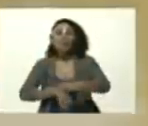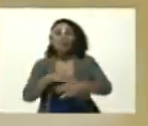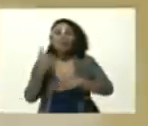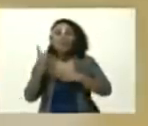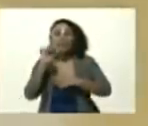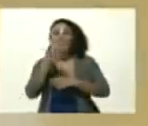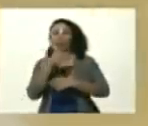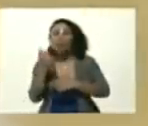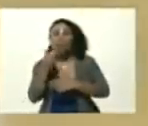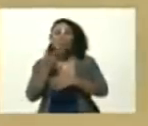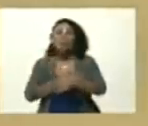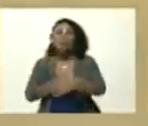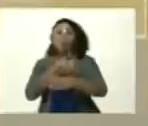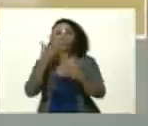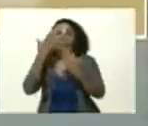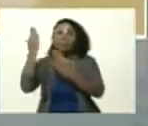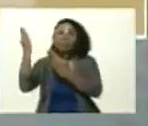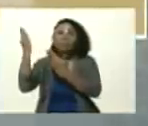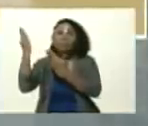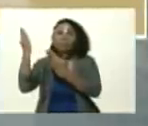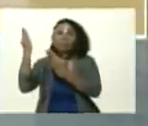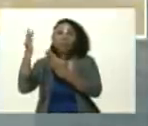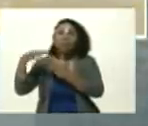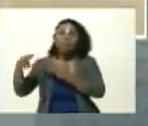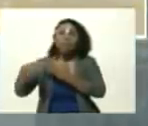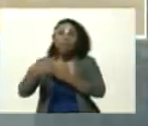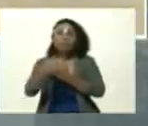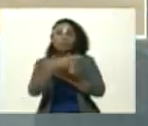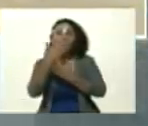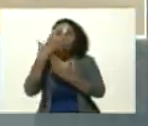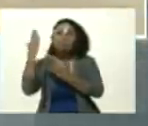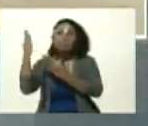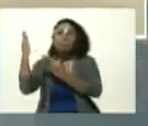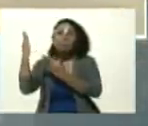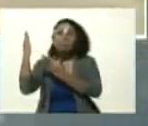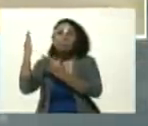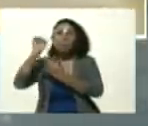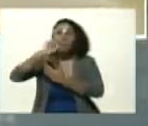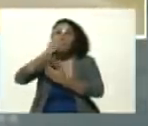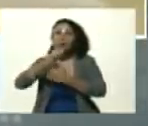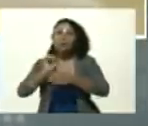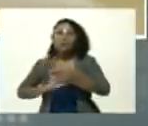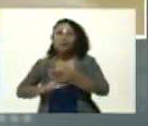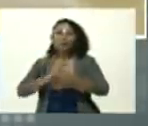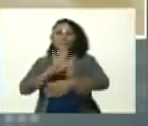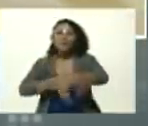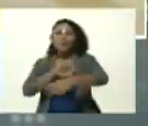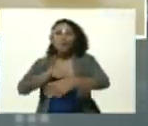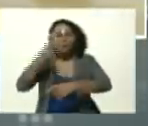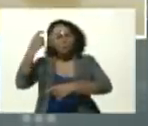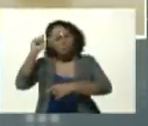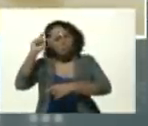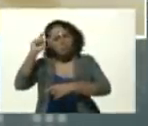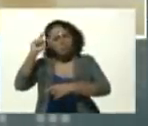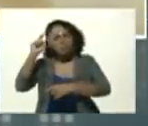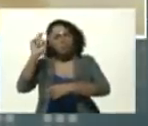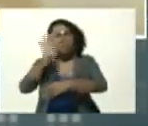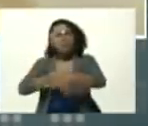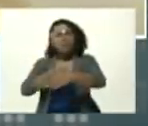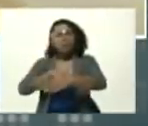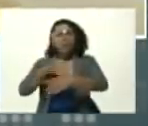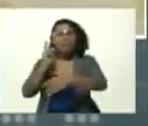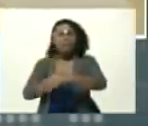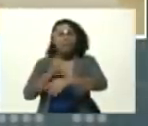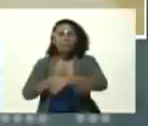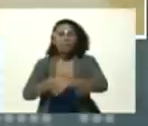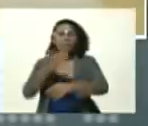va mejorando. Ahí están las imágenes del río Neverí, amada Barcelona, querida y recordada Barcelona, de